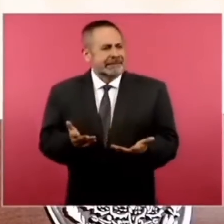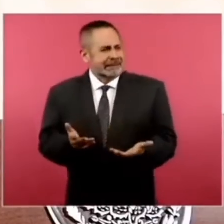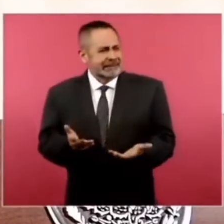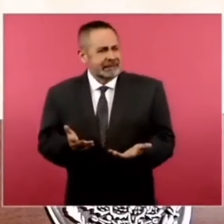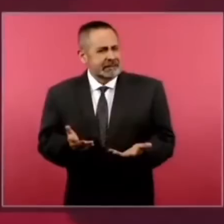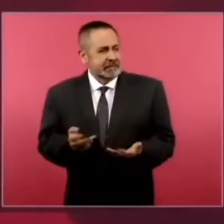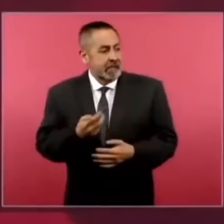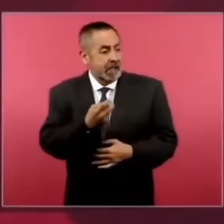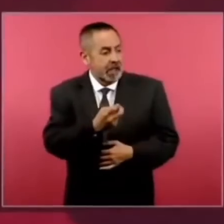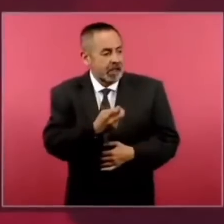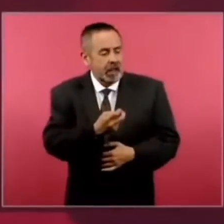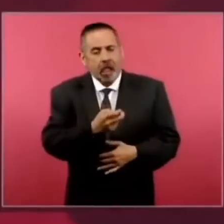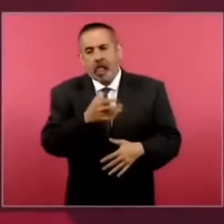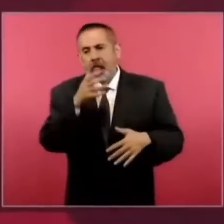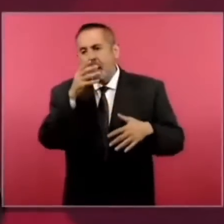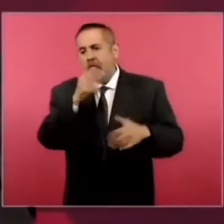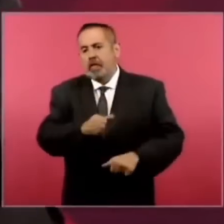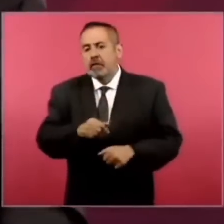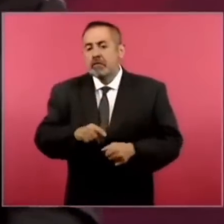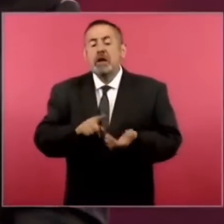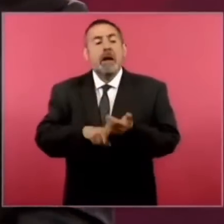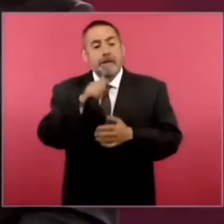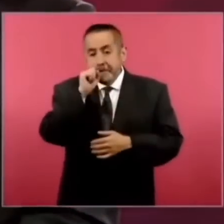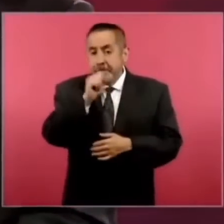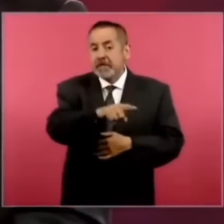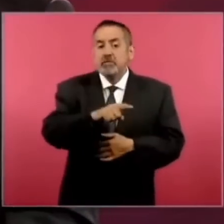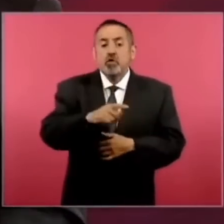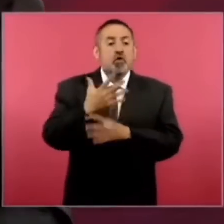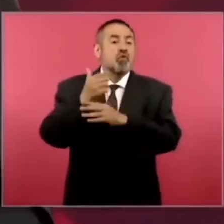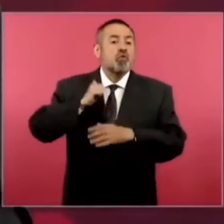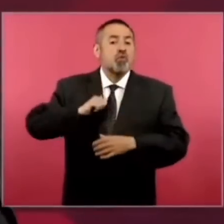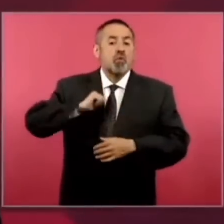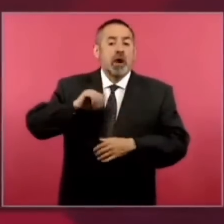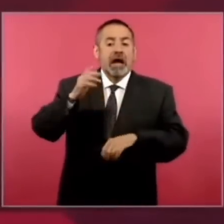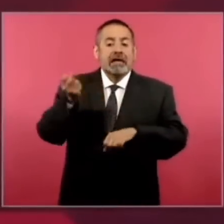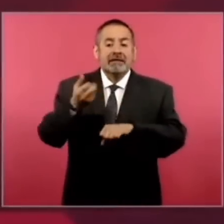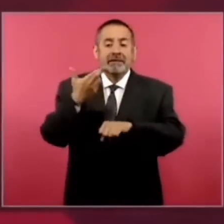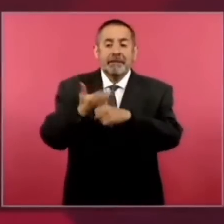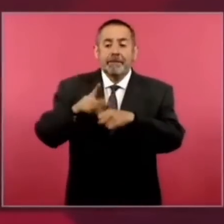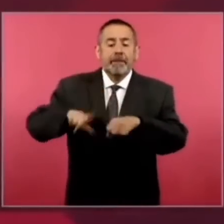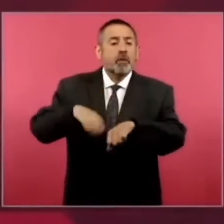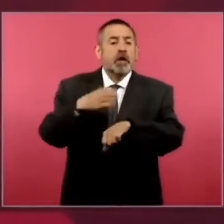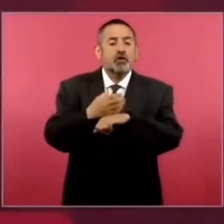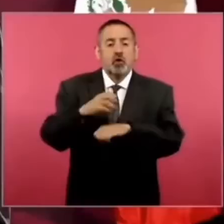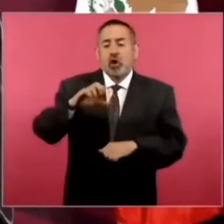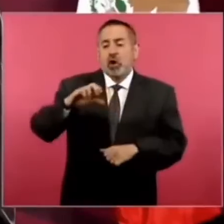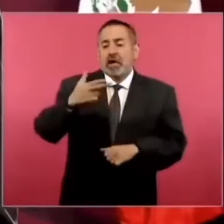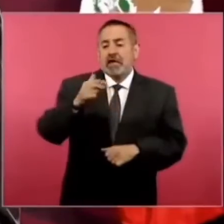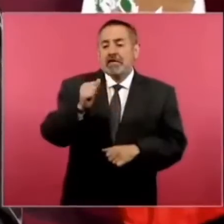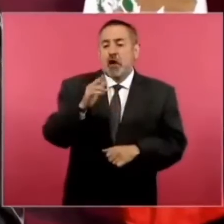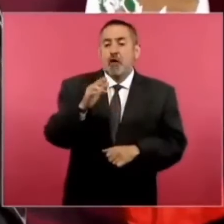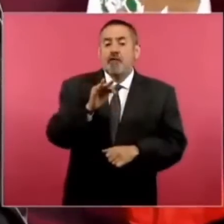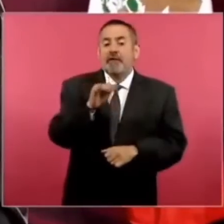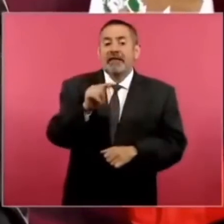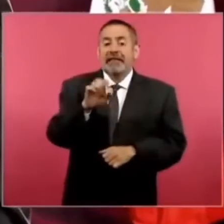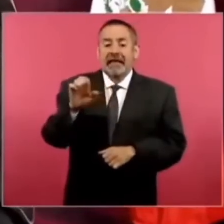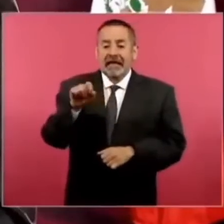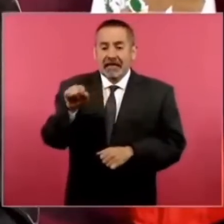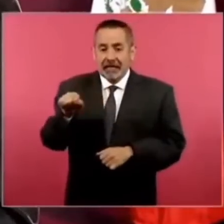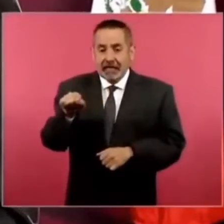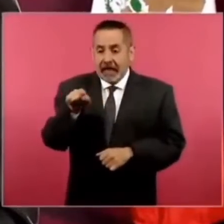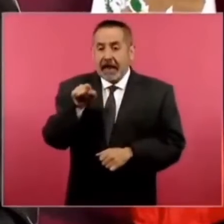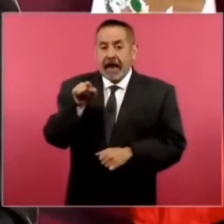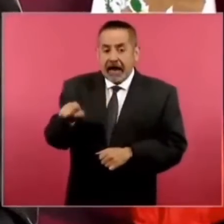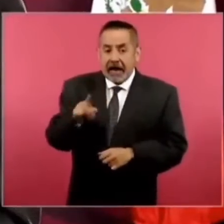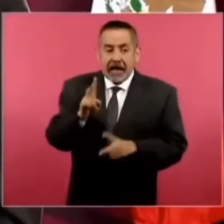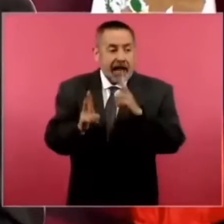Y así fue como habló Chaufet, que era secretario de Gobernación, con los dueños